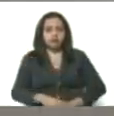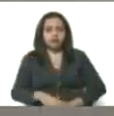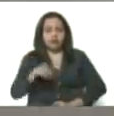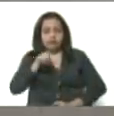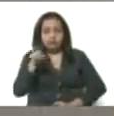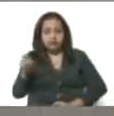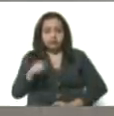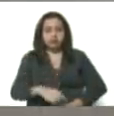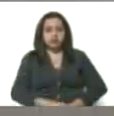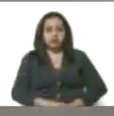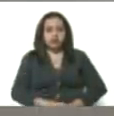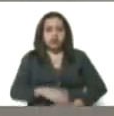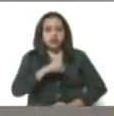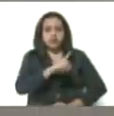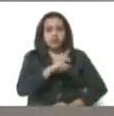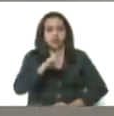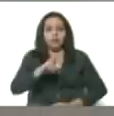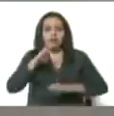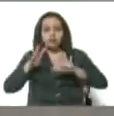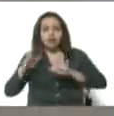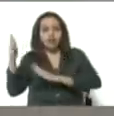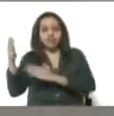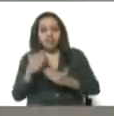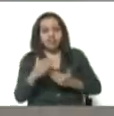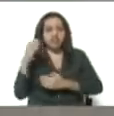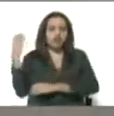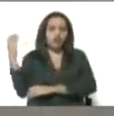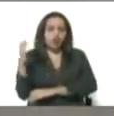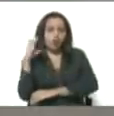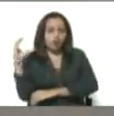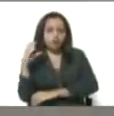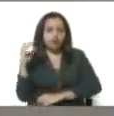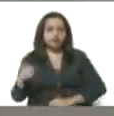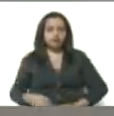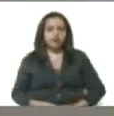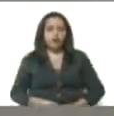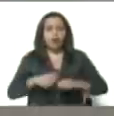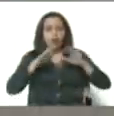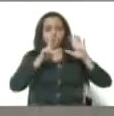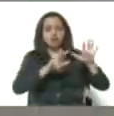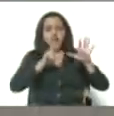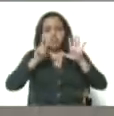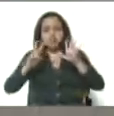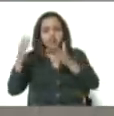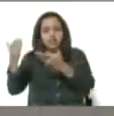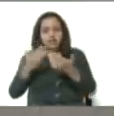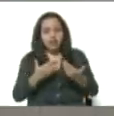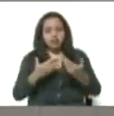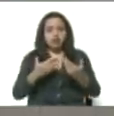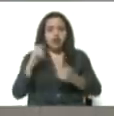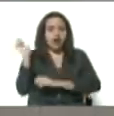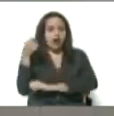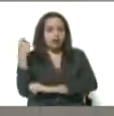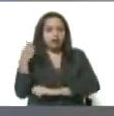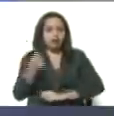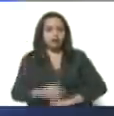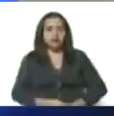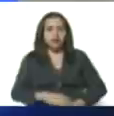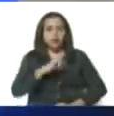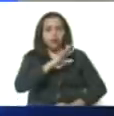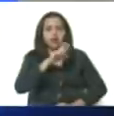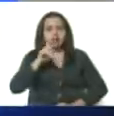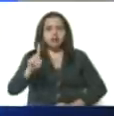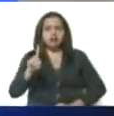ellos, 129 son procedentes de Colombia, 87 entraron por el estado Apure, 41 por